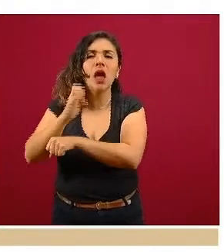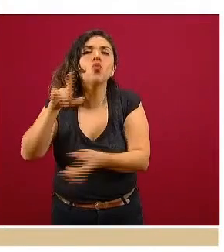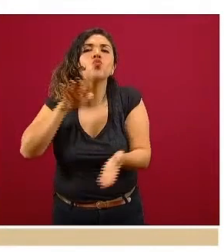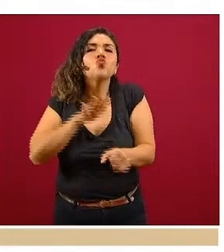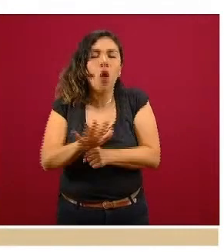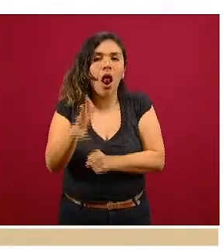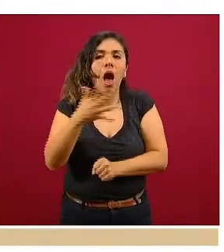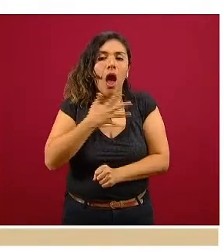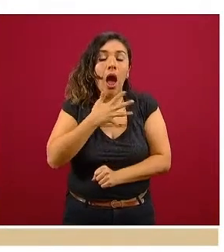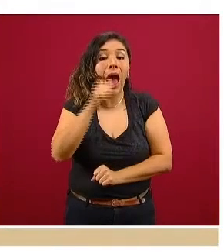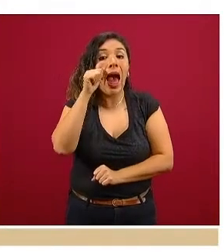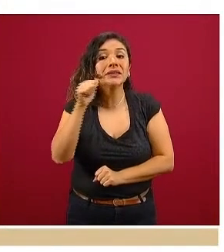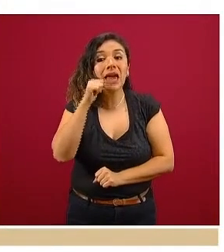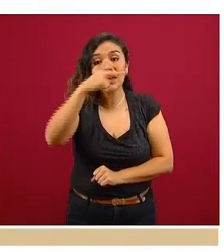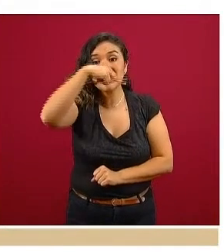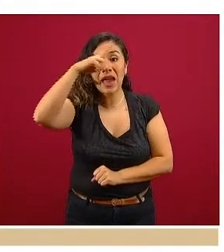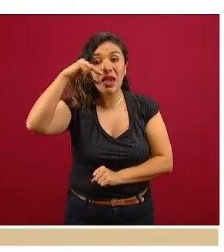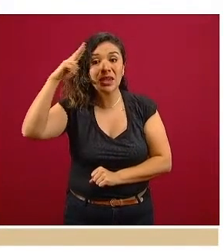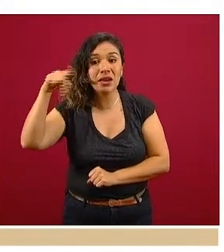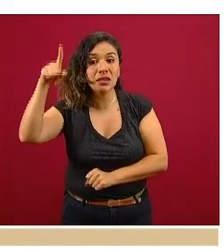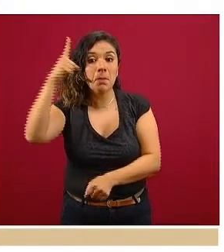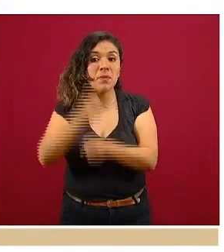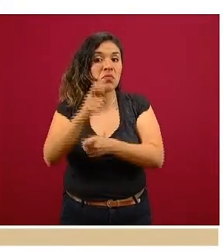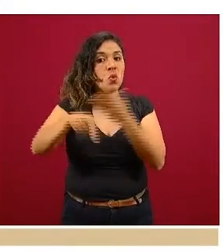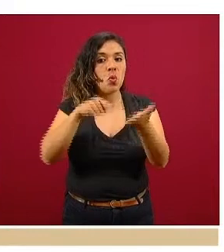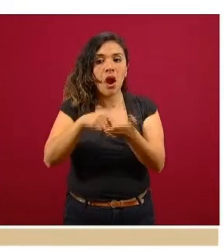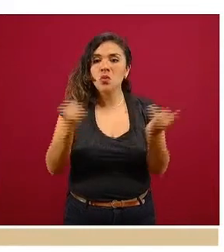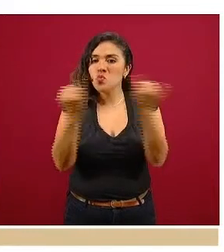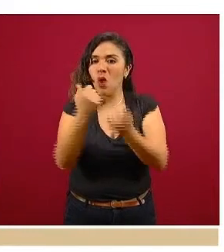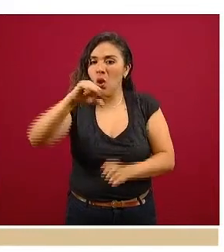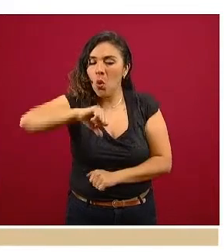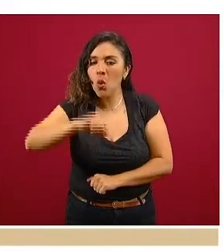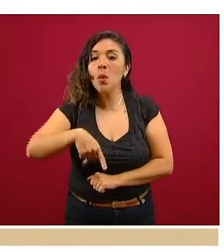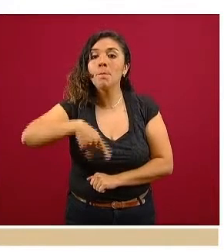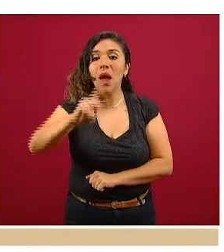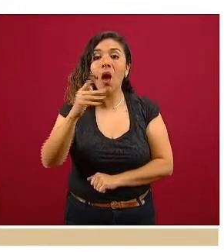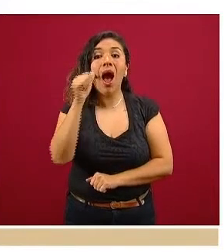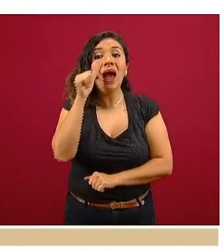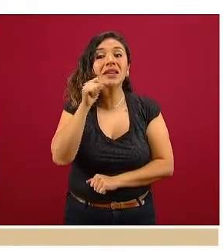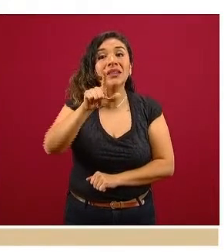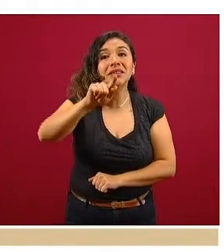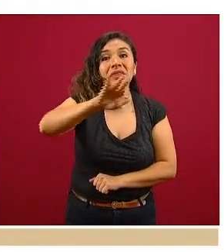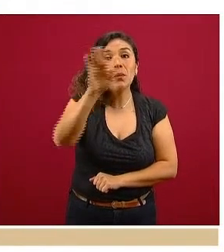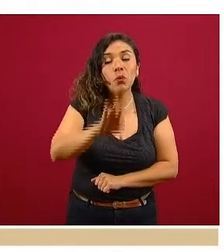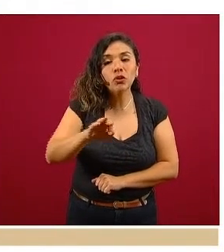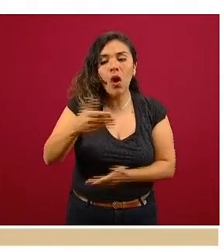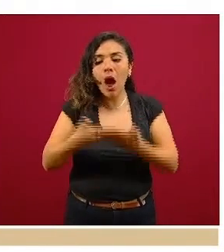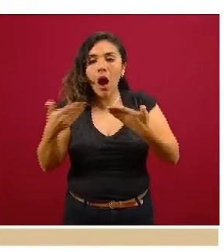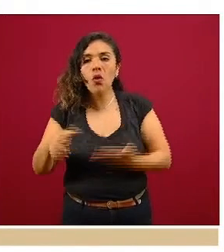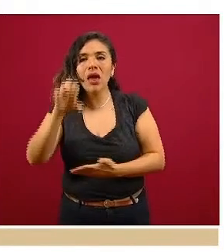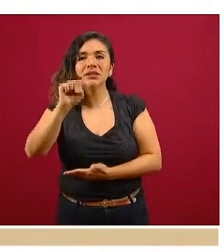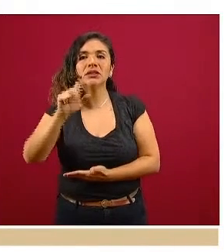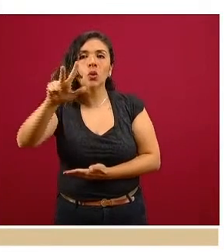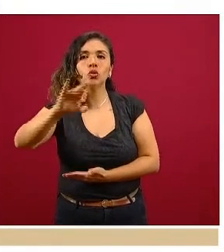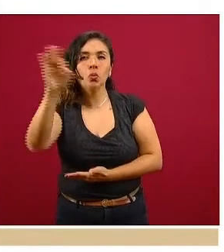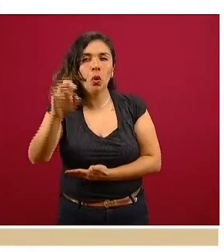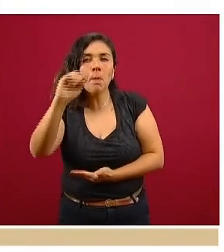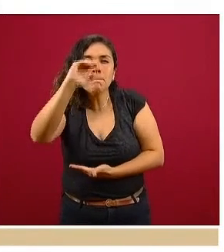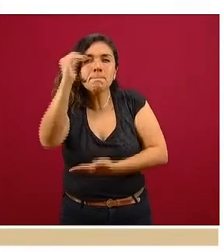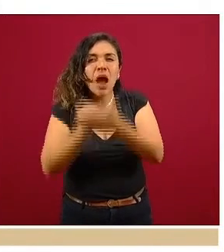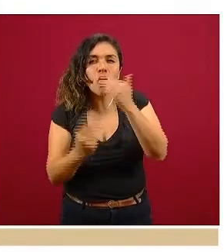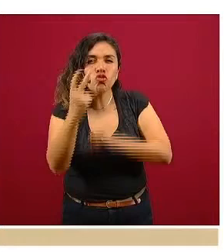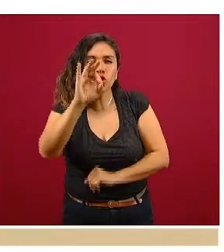federativa. Ayer Nayarit estaba también en el primer lugar, sin embargo con un 70%, hoy ya es de un 68%, hay una